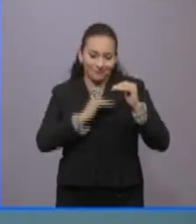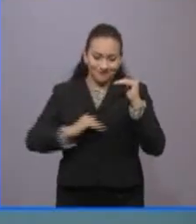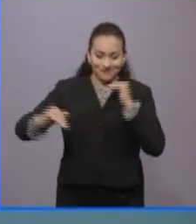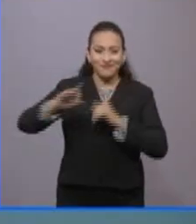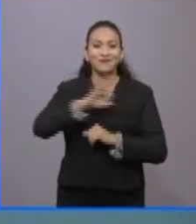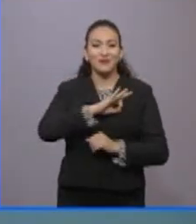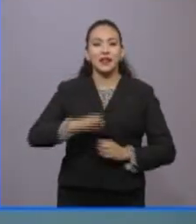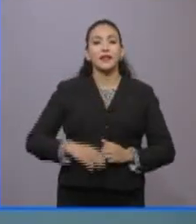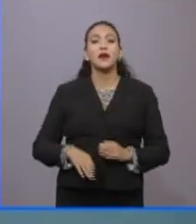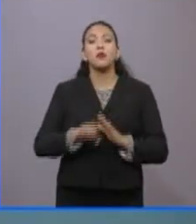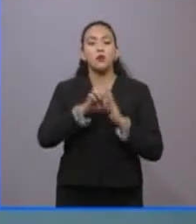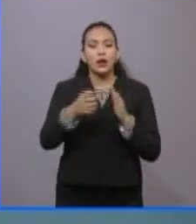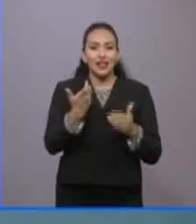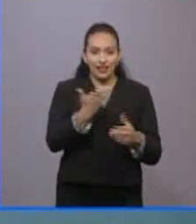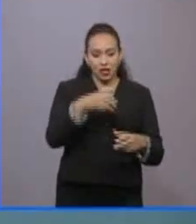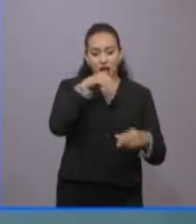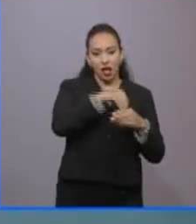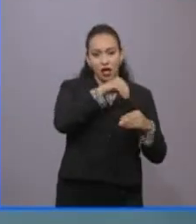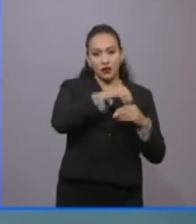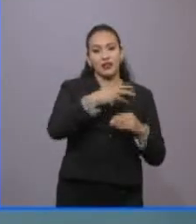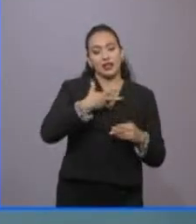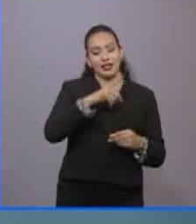Tenemos en la parte de ahorro formal, el